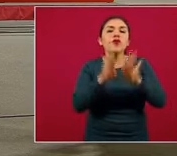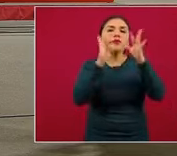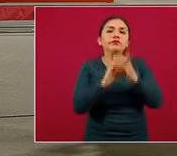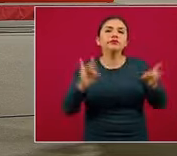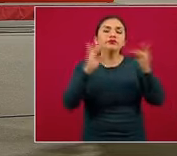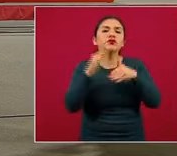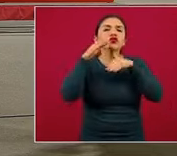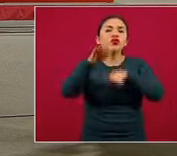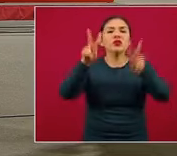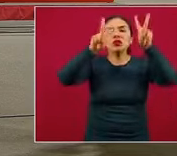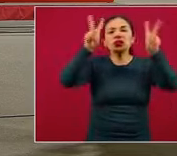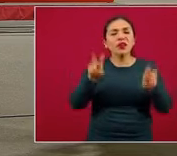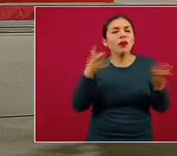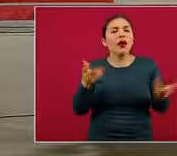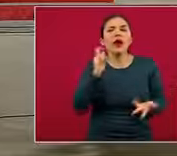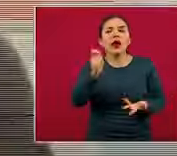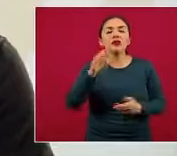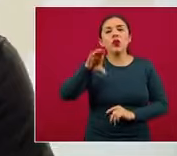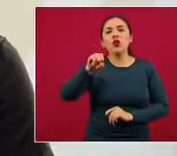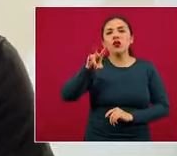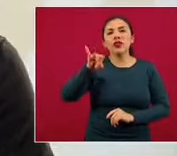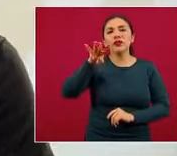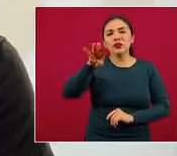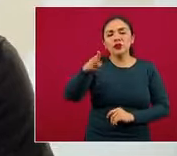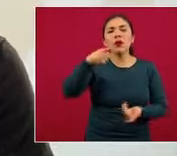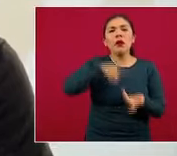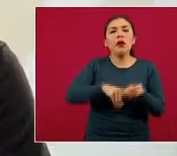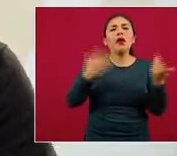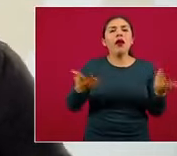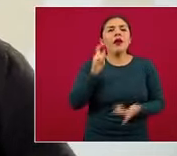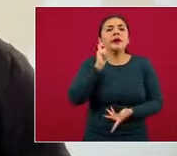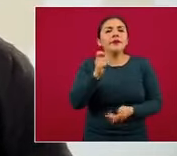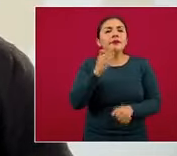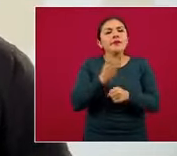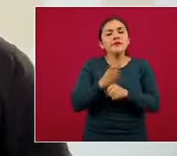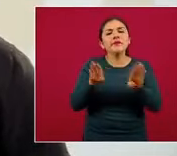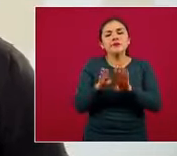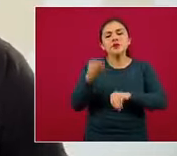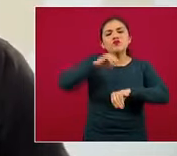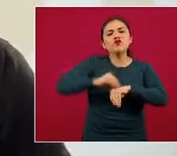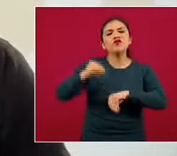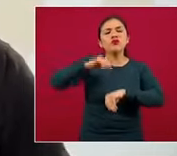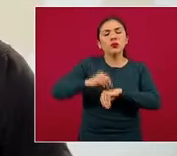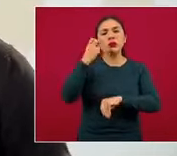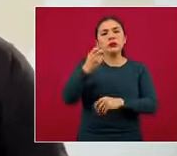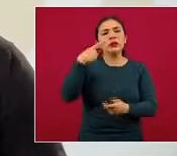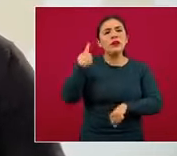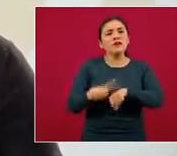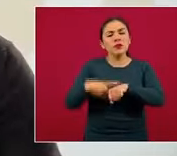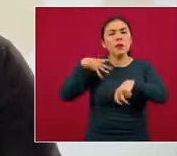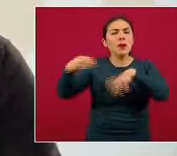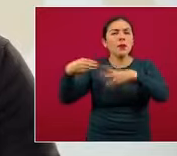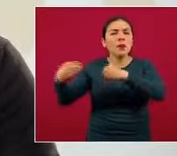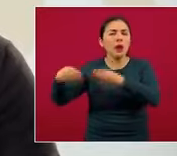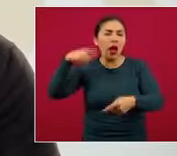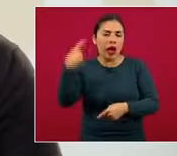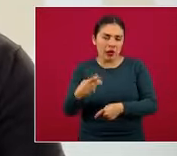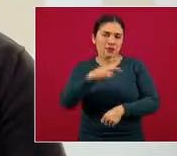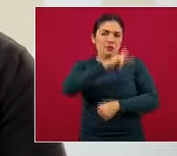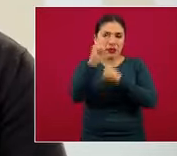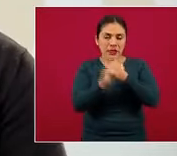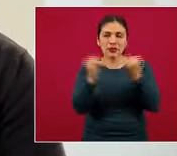del tema de COVID-19 y lógicamente cuál está siendo el comportamiento de la epidemia en el